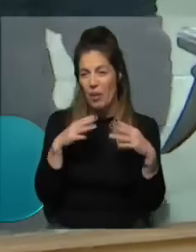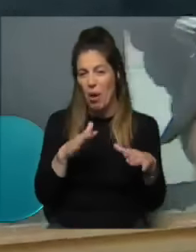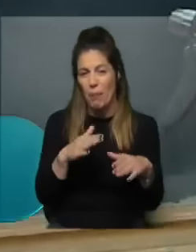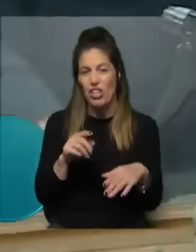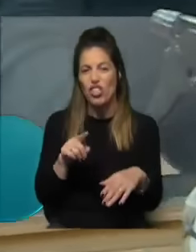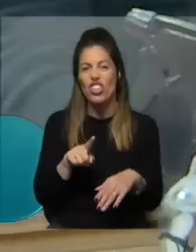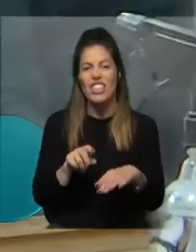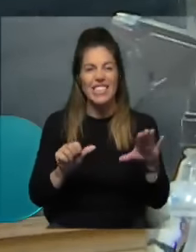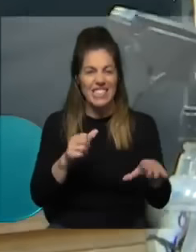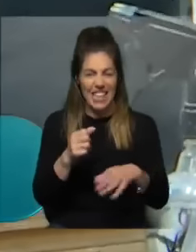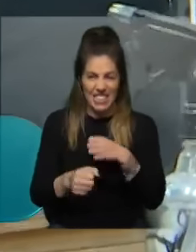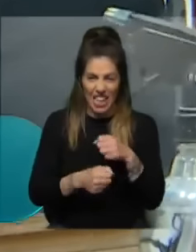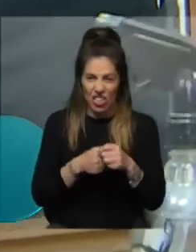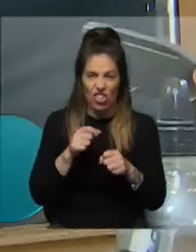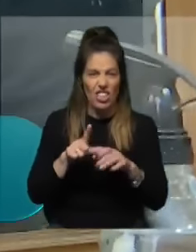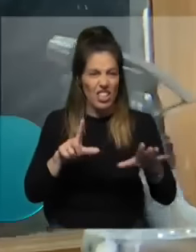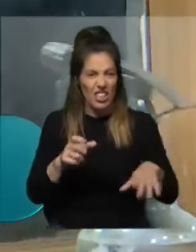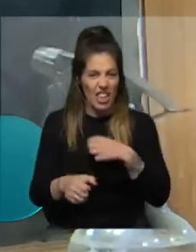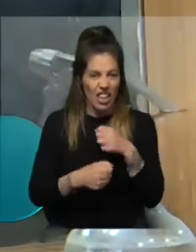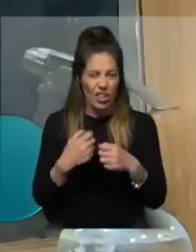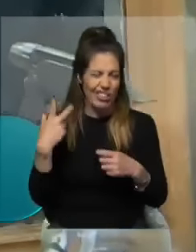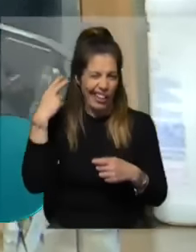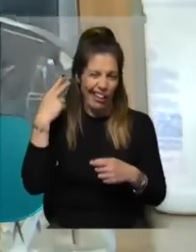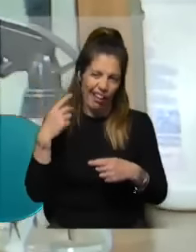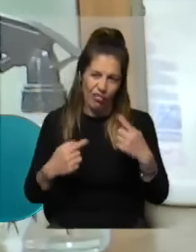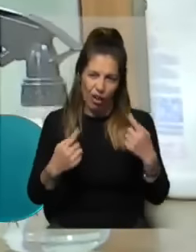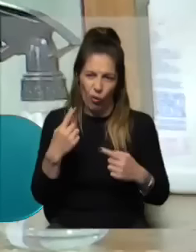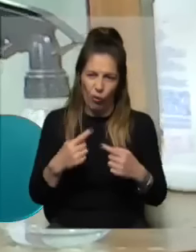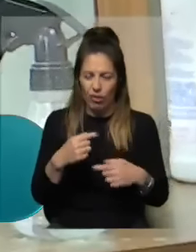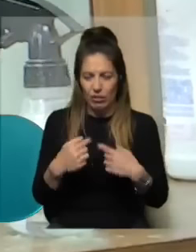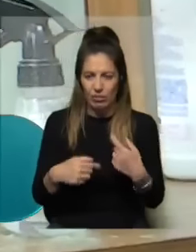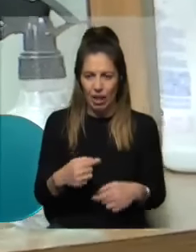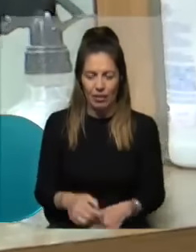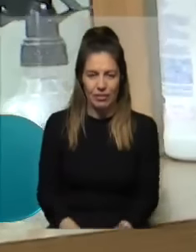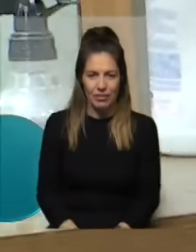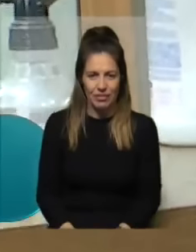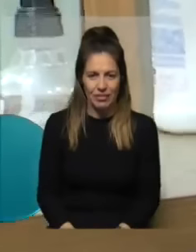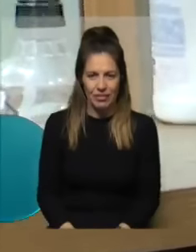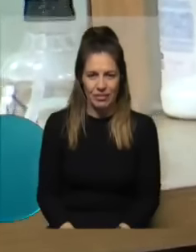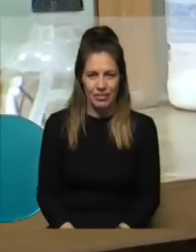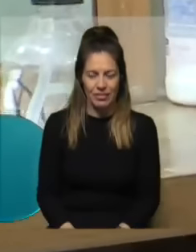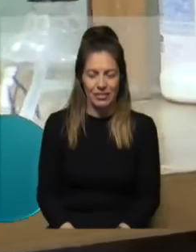tengo 16, 17, como que le pongo unos tijeretazos arriba y la voy llevando.